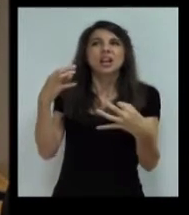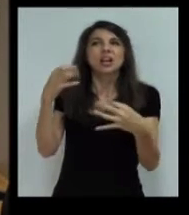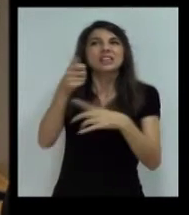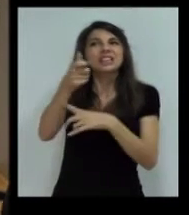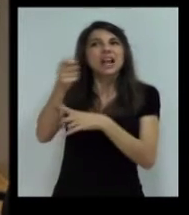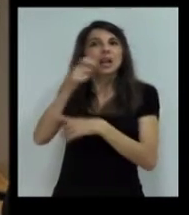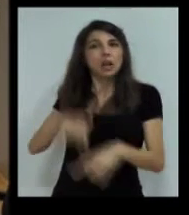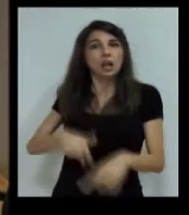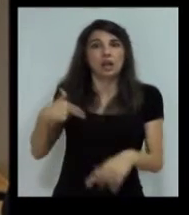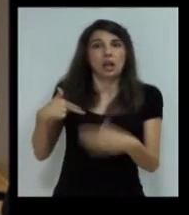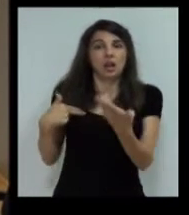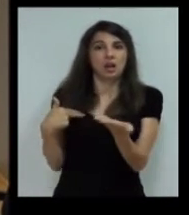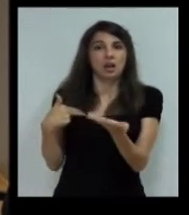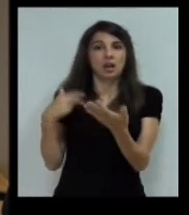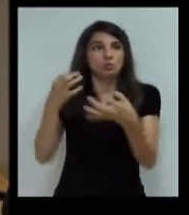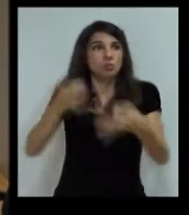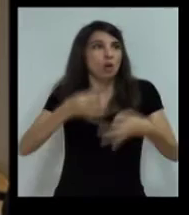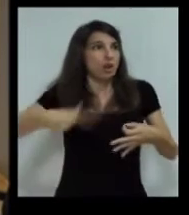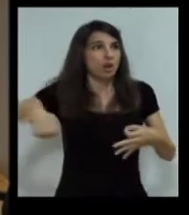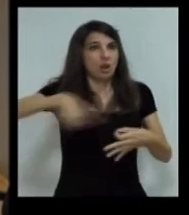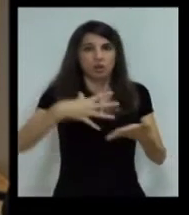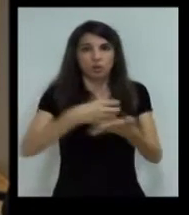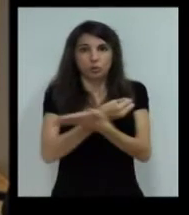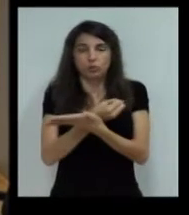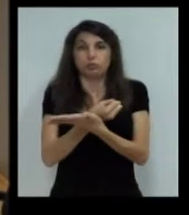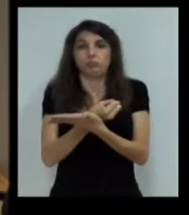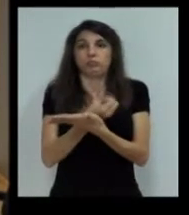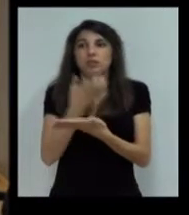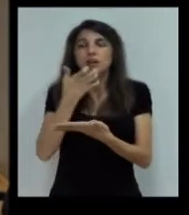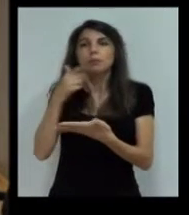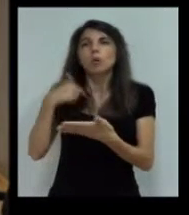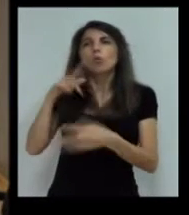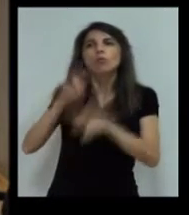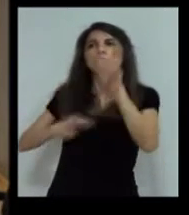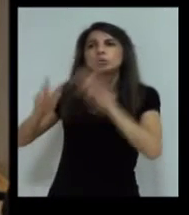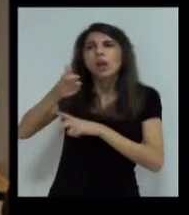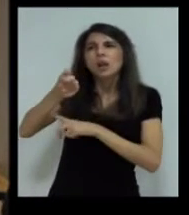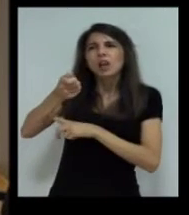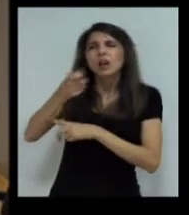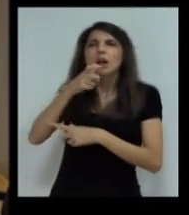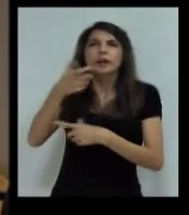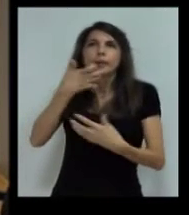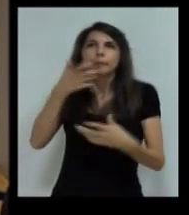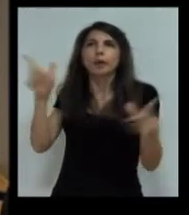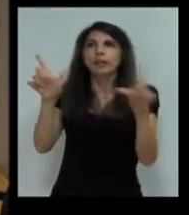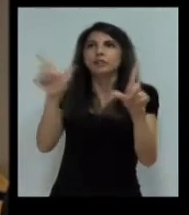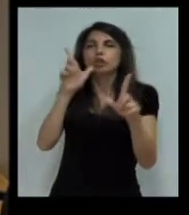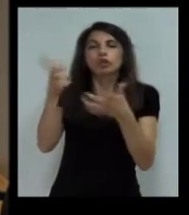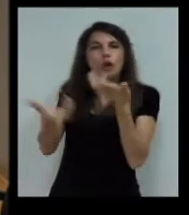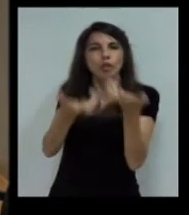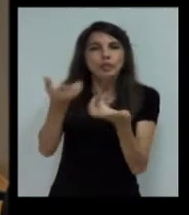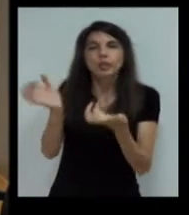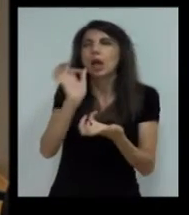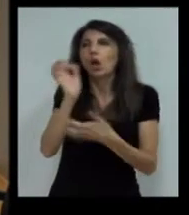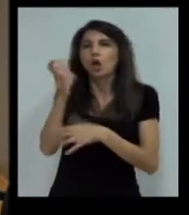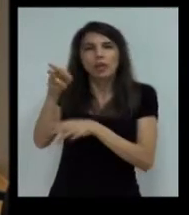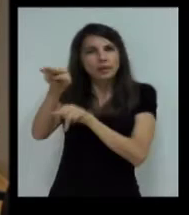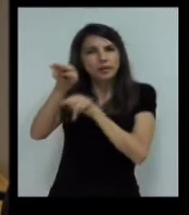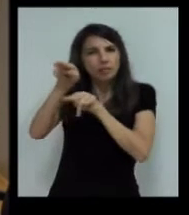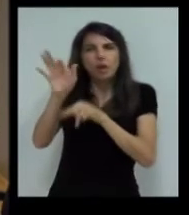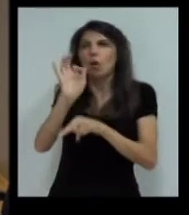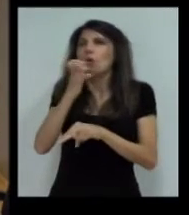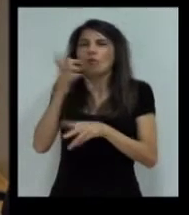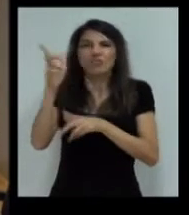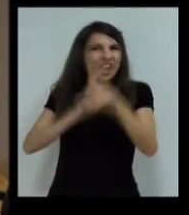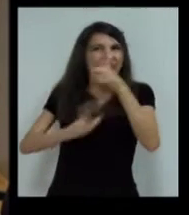Sí, sí. O sea, luego no van a ver el canal de televisión de cocina o de caza o de viajes.